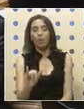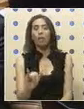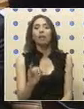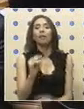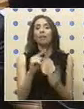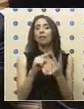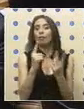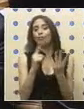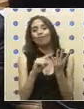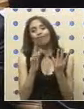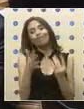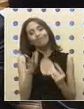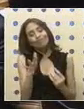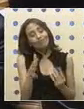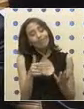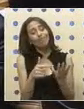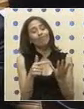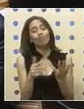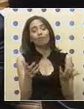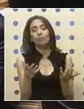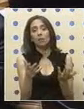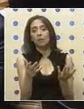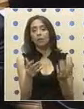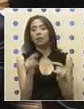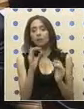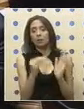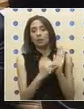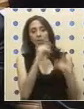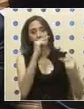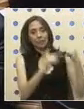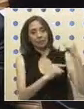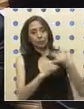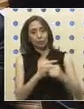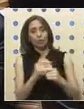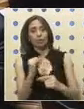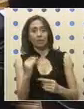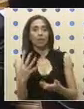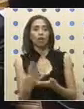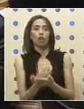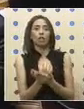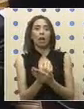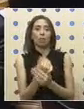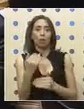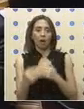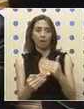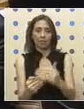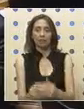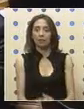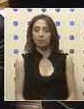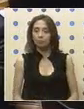dejar plantear al Ministro, porque creo que sería un hecho histórico si logramos avanzar en esa perspectiva.